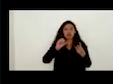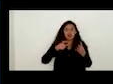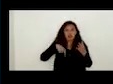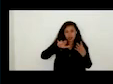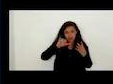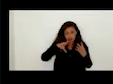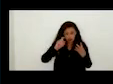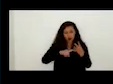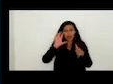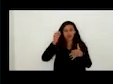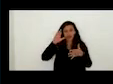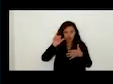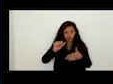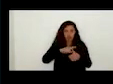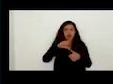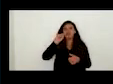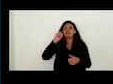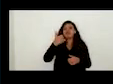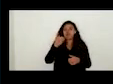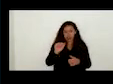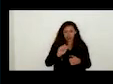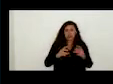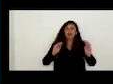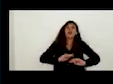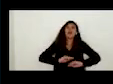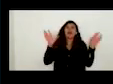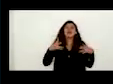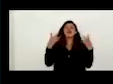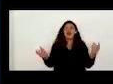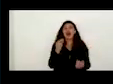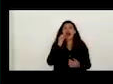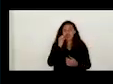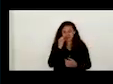en la chía, en soya y obviamente en las nueces.